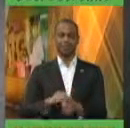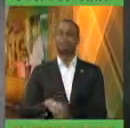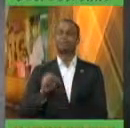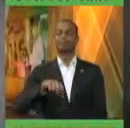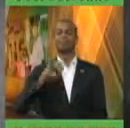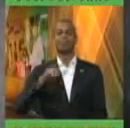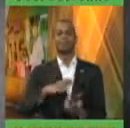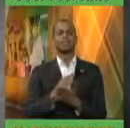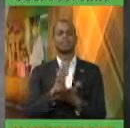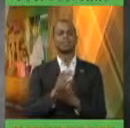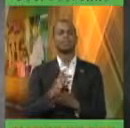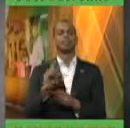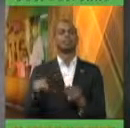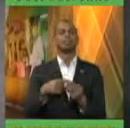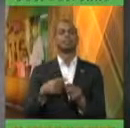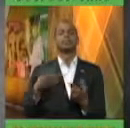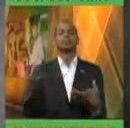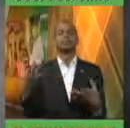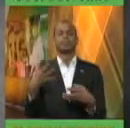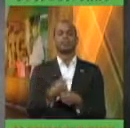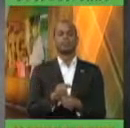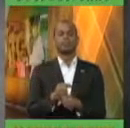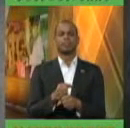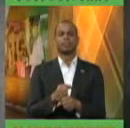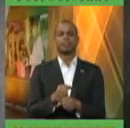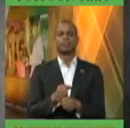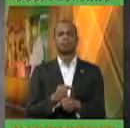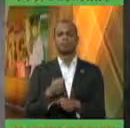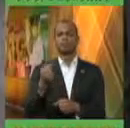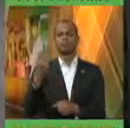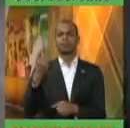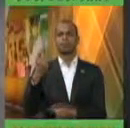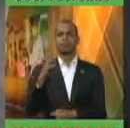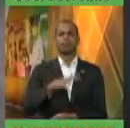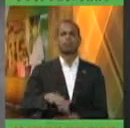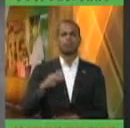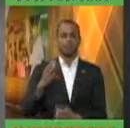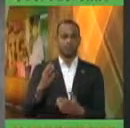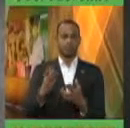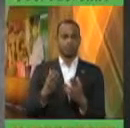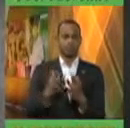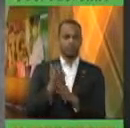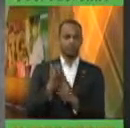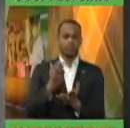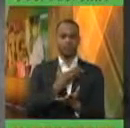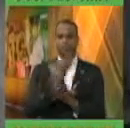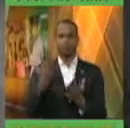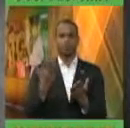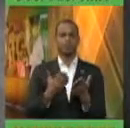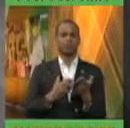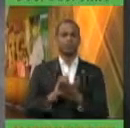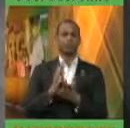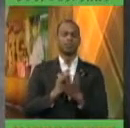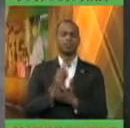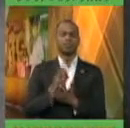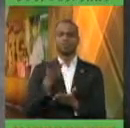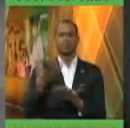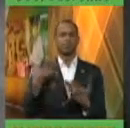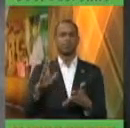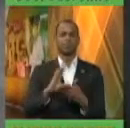una consigna que lo resume sin hace eso no hay derecho lo que tú estado